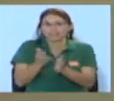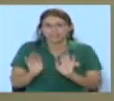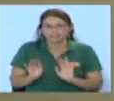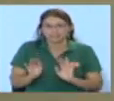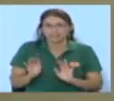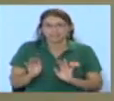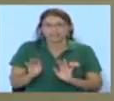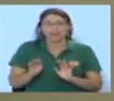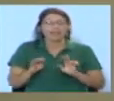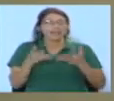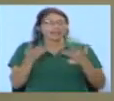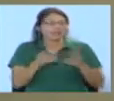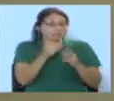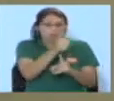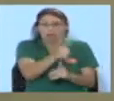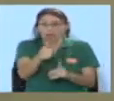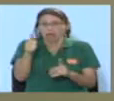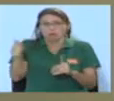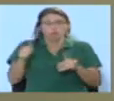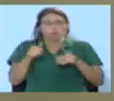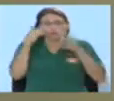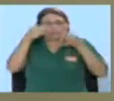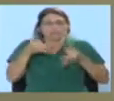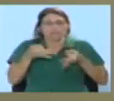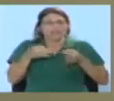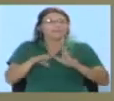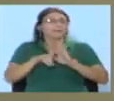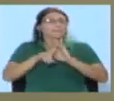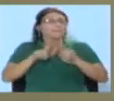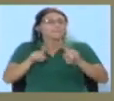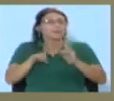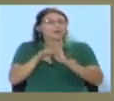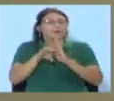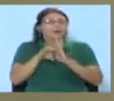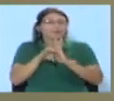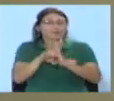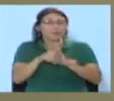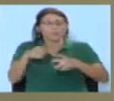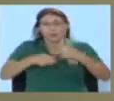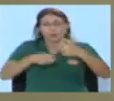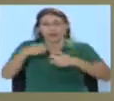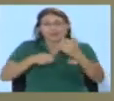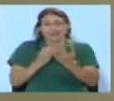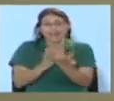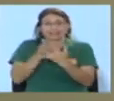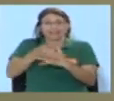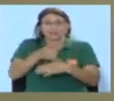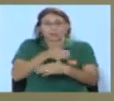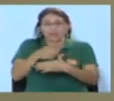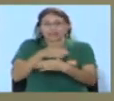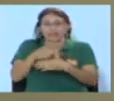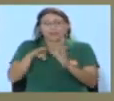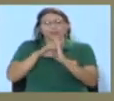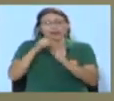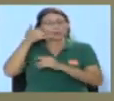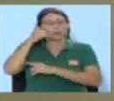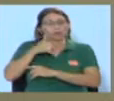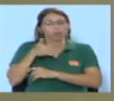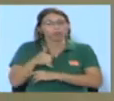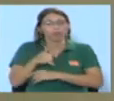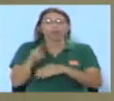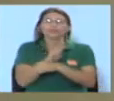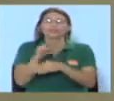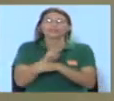redes de acceso compartido, como el caso de la telefonía móvil, es que utilizan el espectro radioeléctrico.